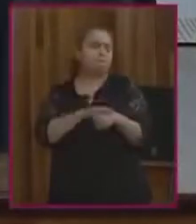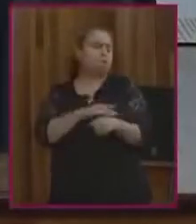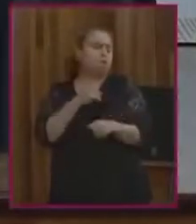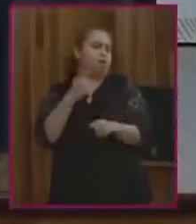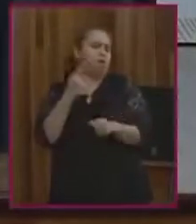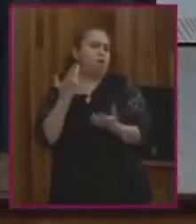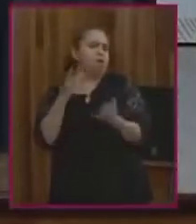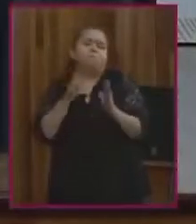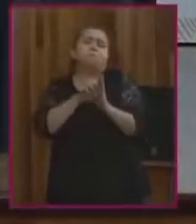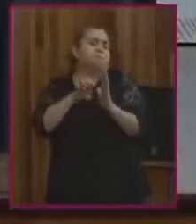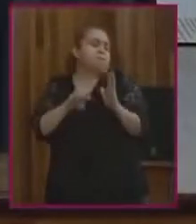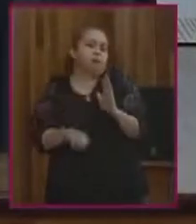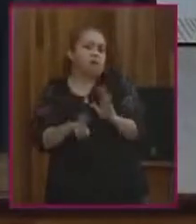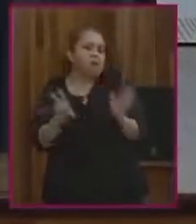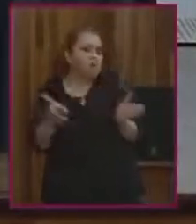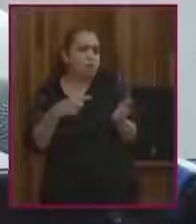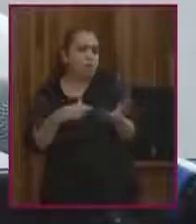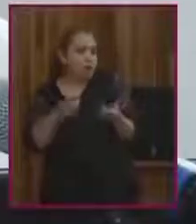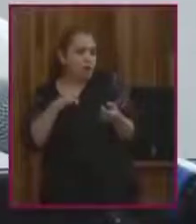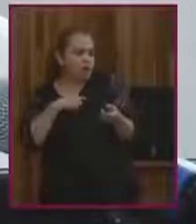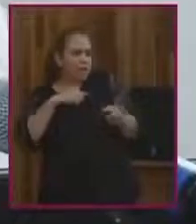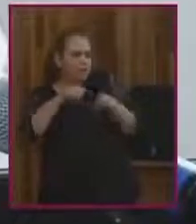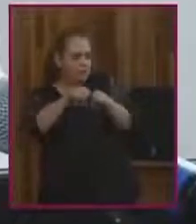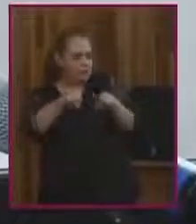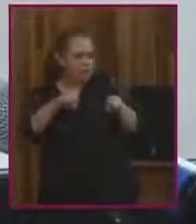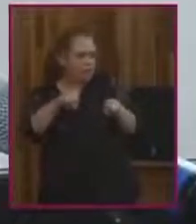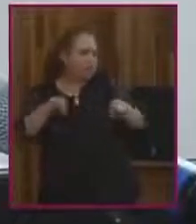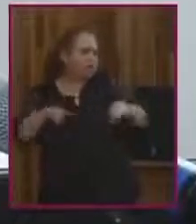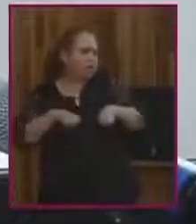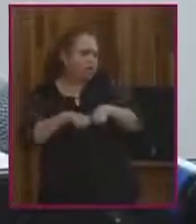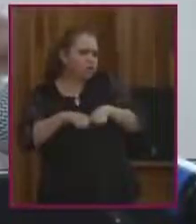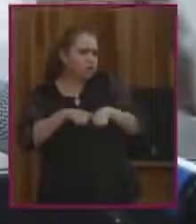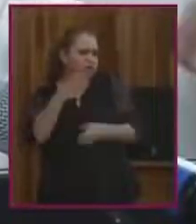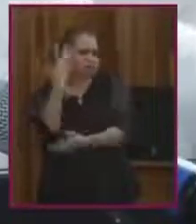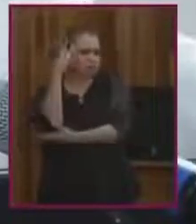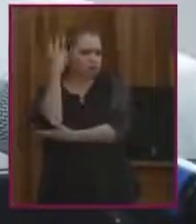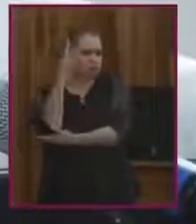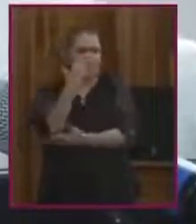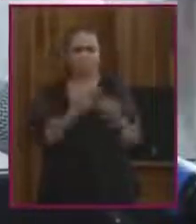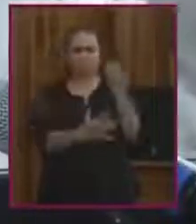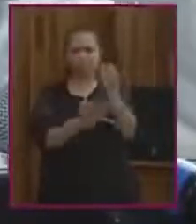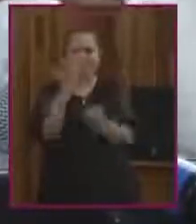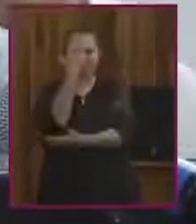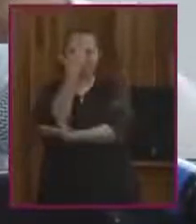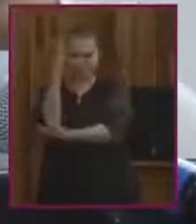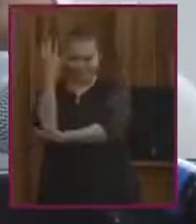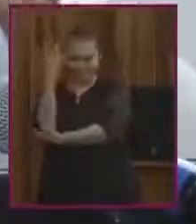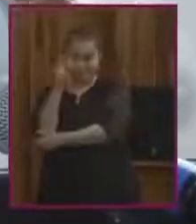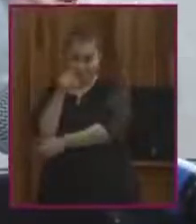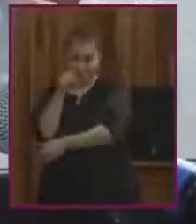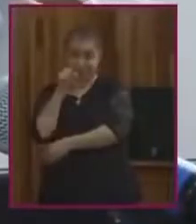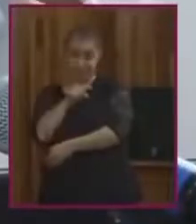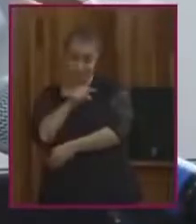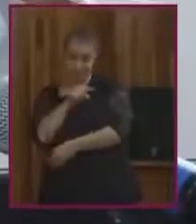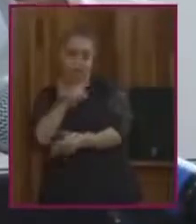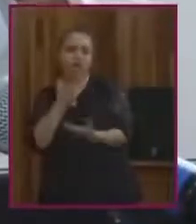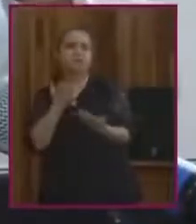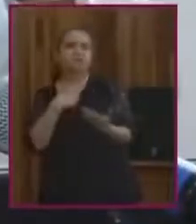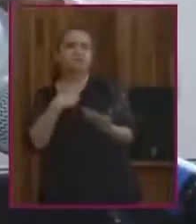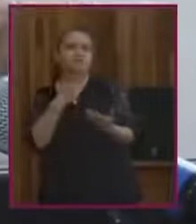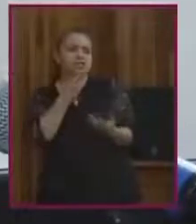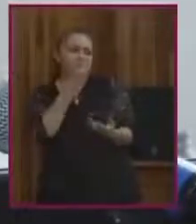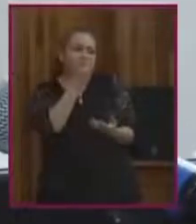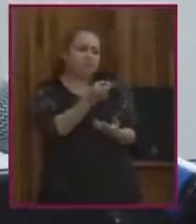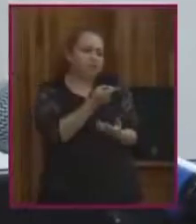de manecillas en el aula de preescolar es complicado. Se les piden a los niños que obtengan del preescolar, obtengan la capacidad de